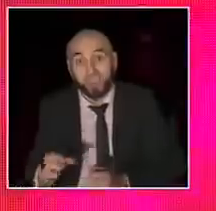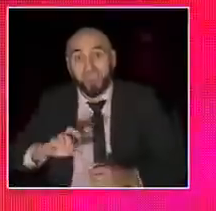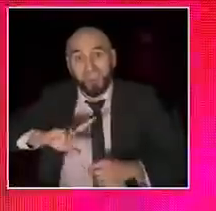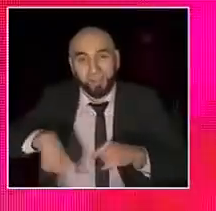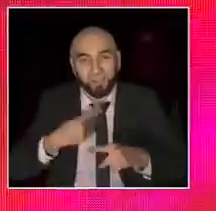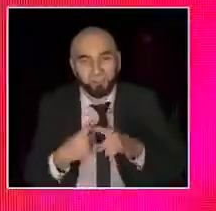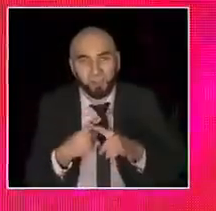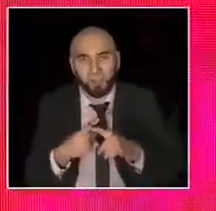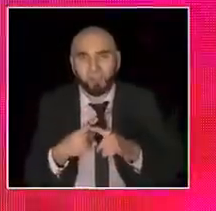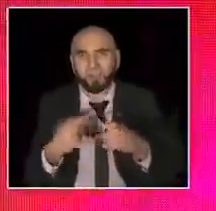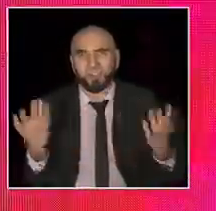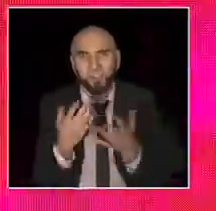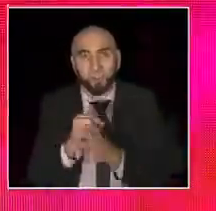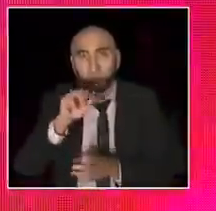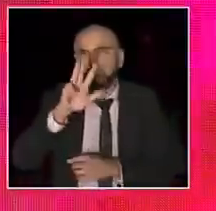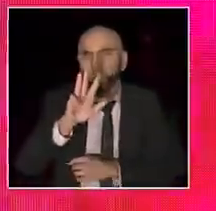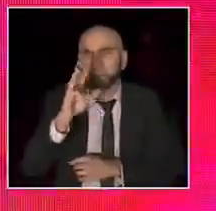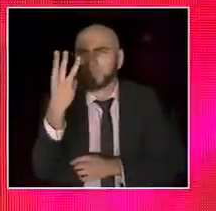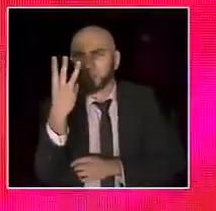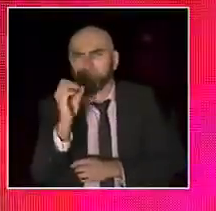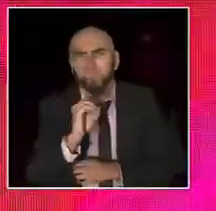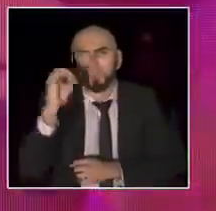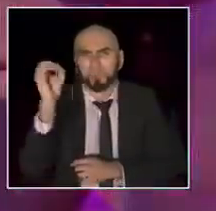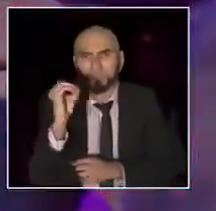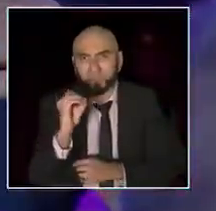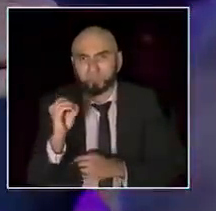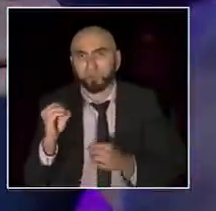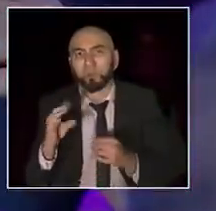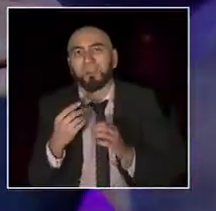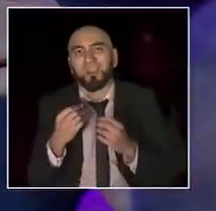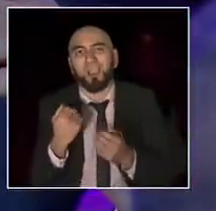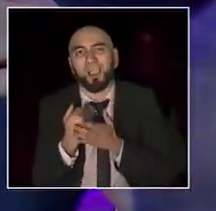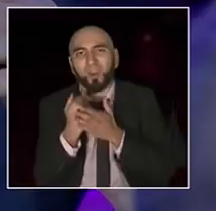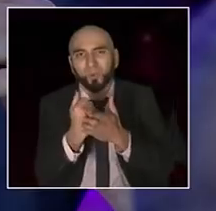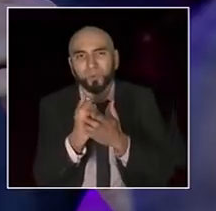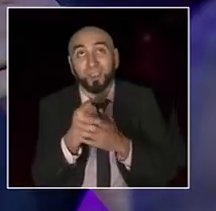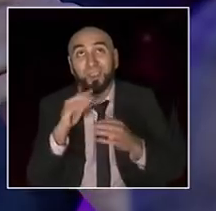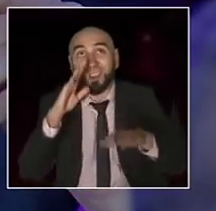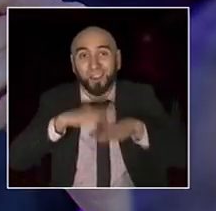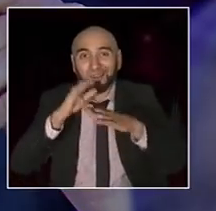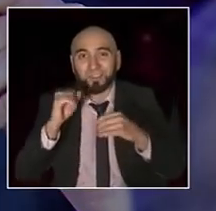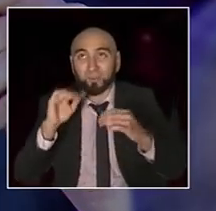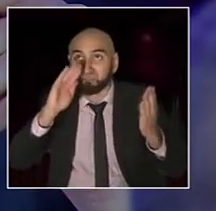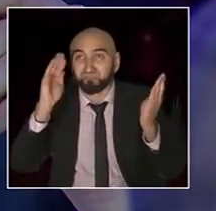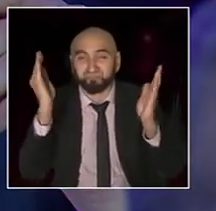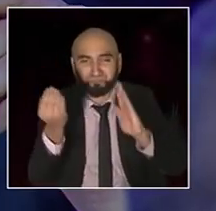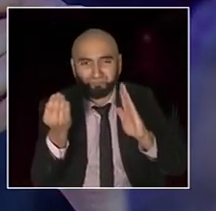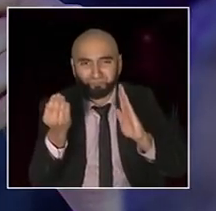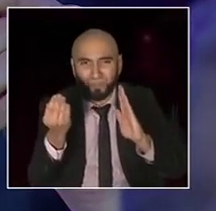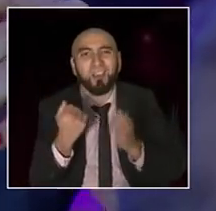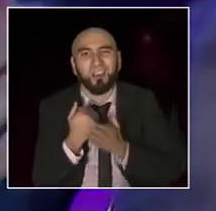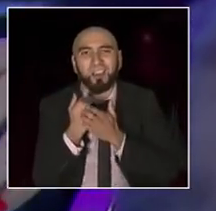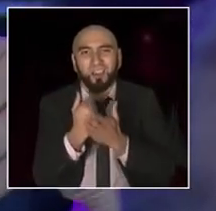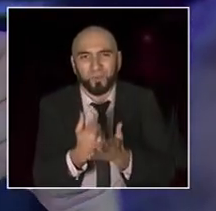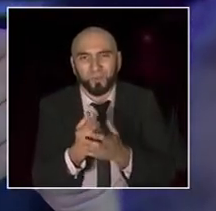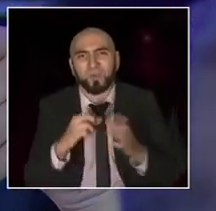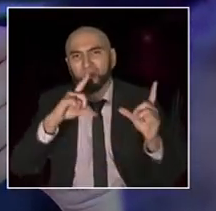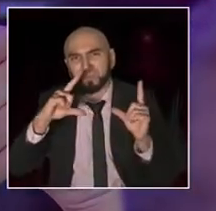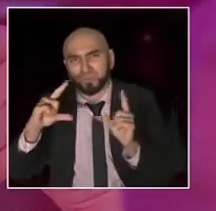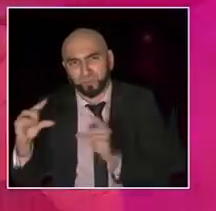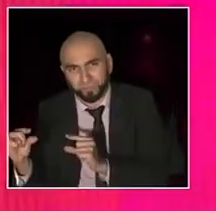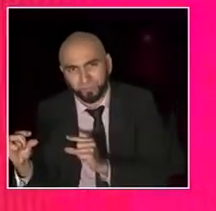atrapar el 93% del calentamiento global. Y por tanto, sin esa colaboración, las